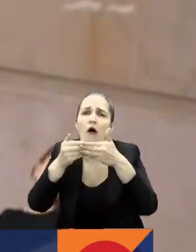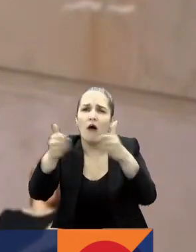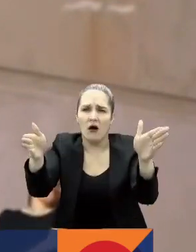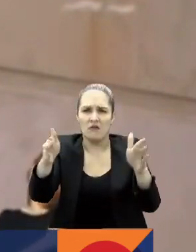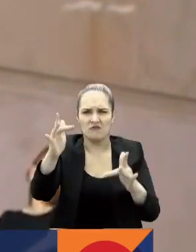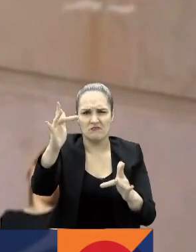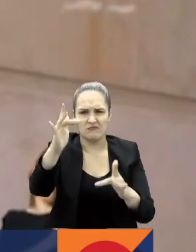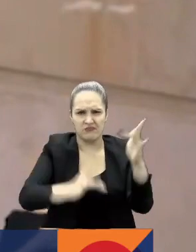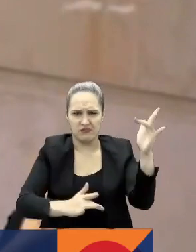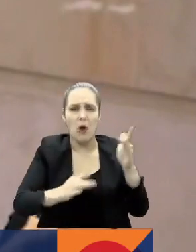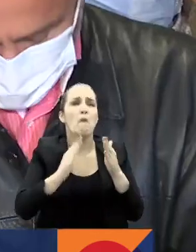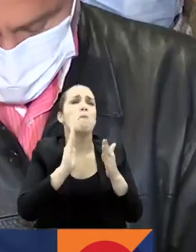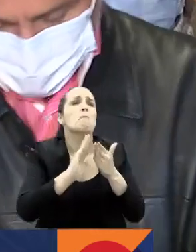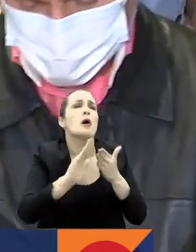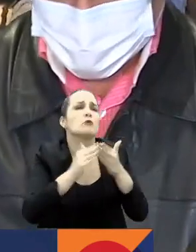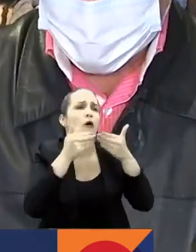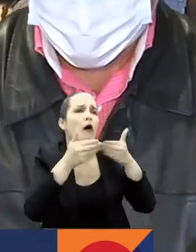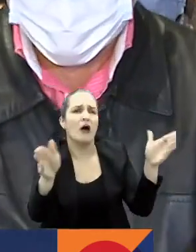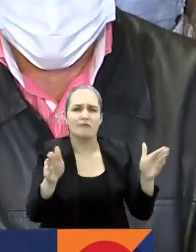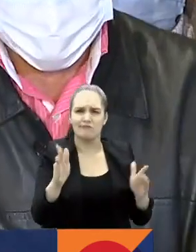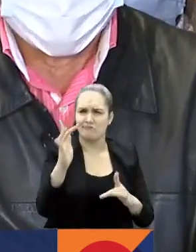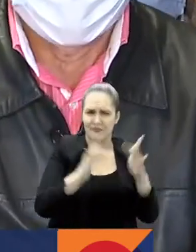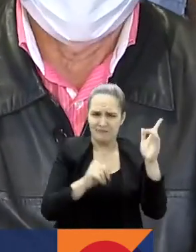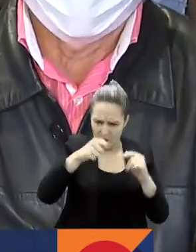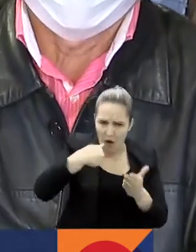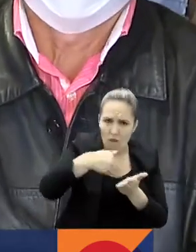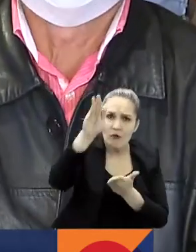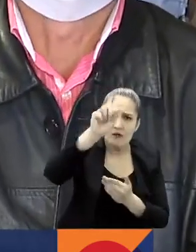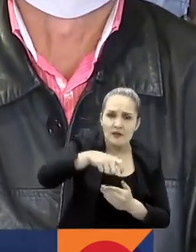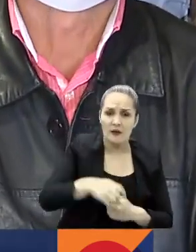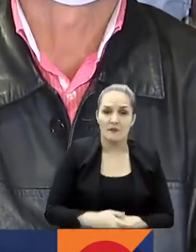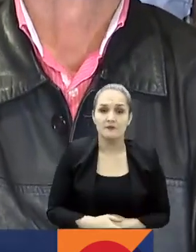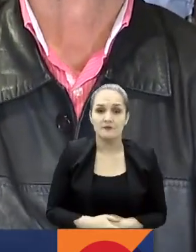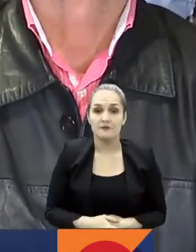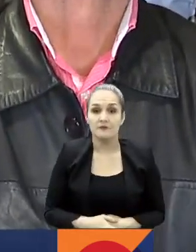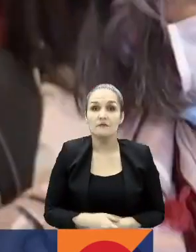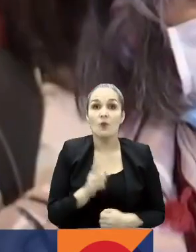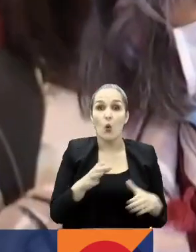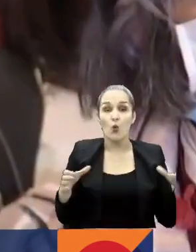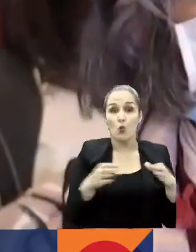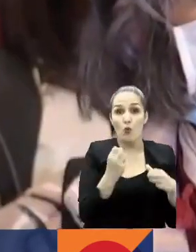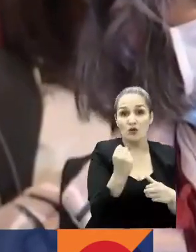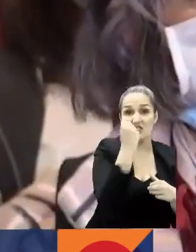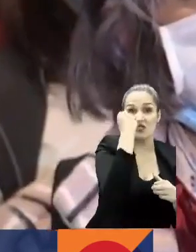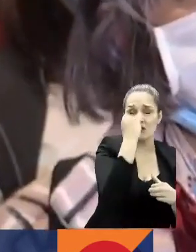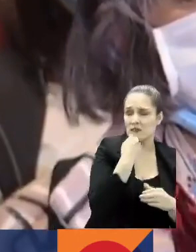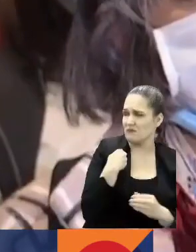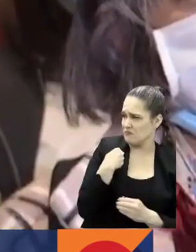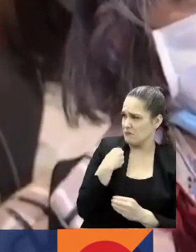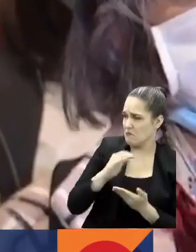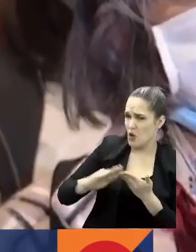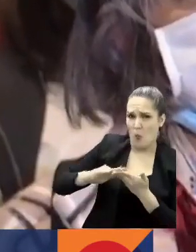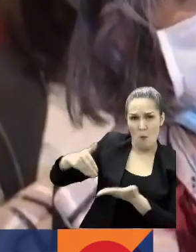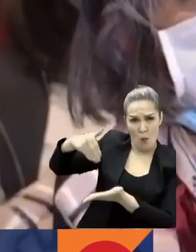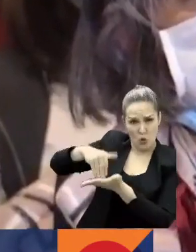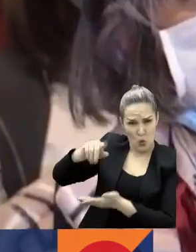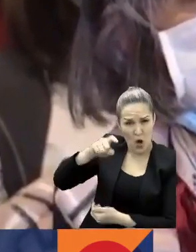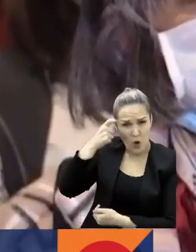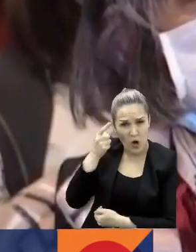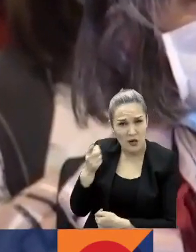armen un corredor humanitario. La petición del gobierno fue criticada por las centrales obreras. Continúa el